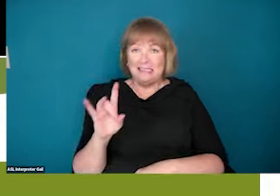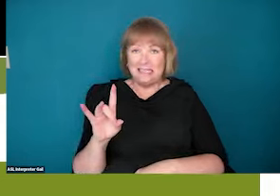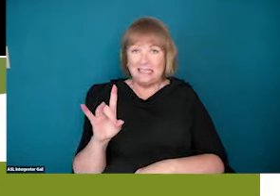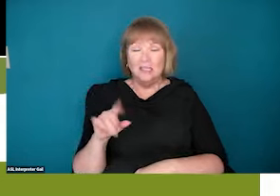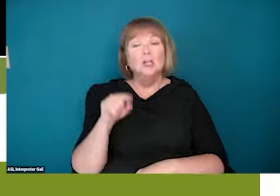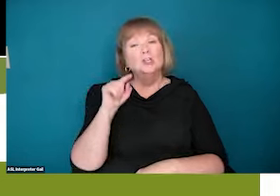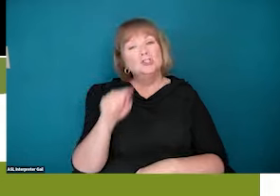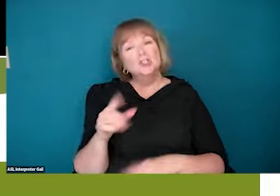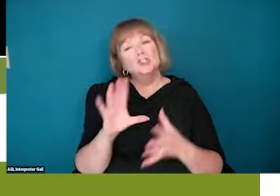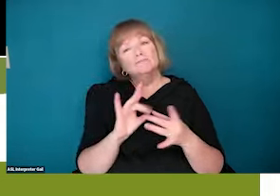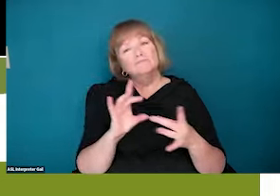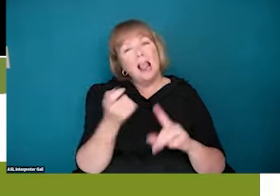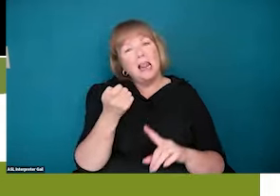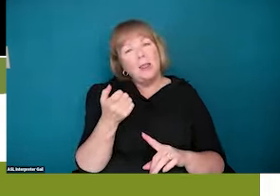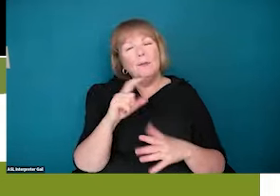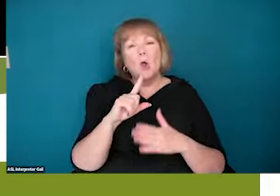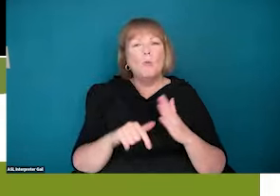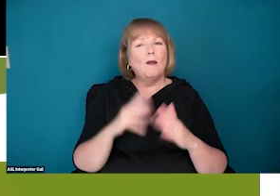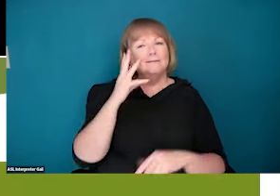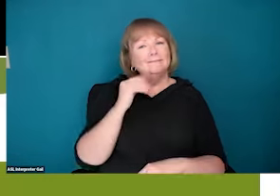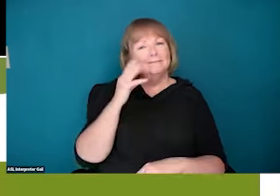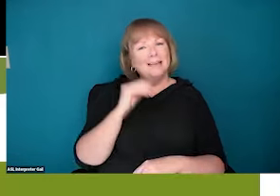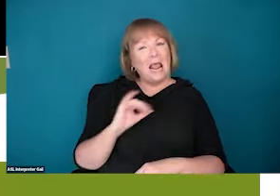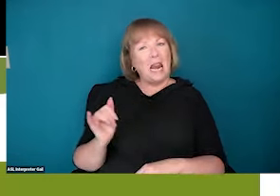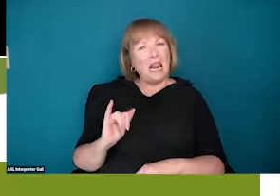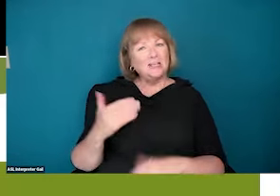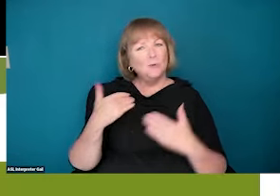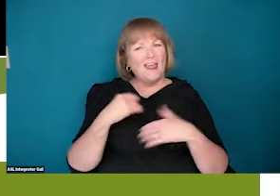apoyada fuera algo que se pudiera tomar. Entonces, ella está